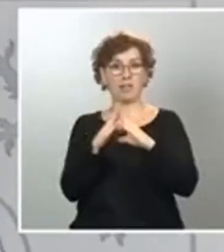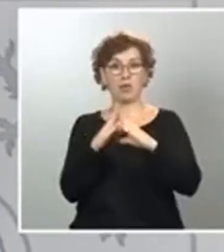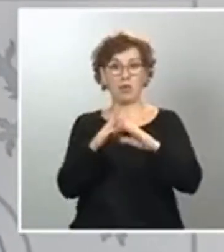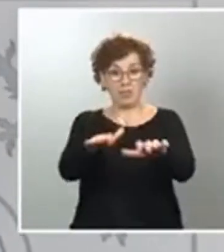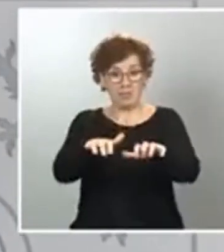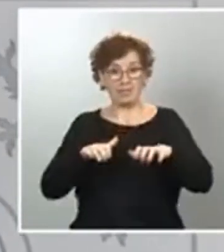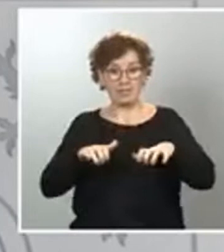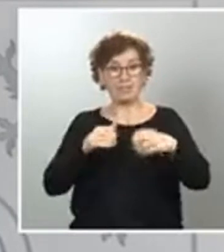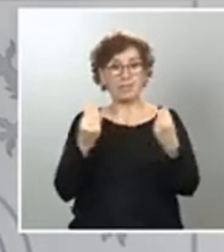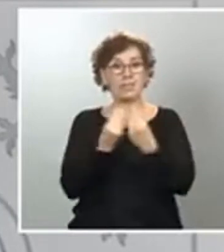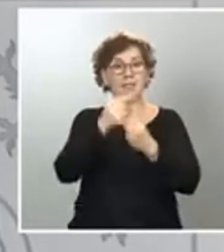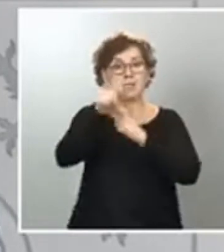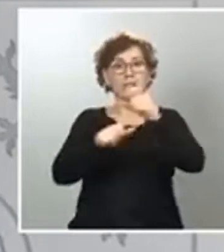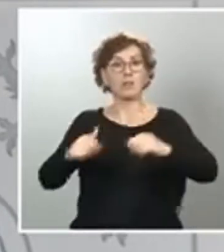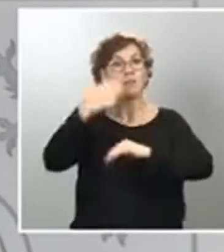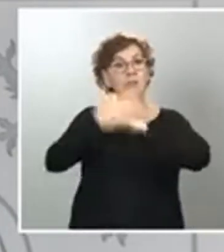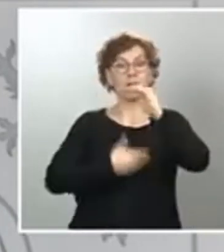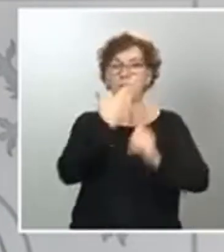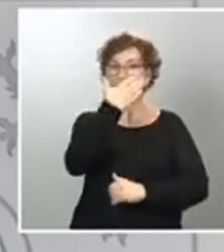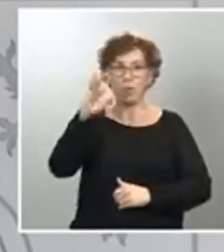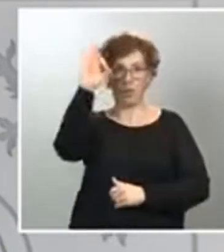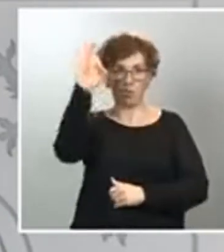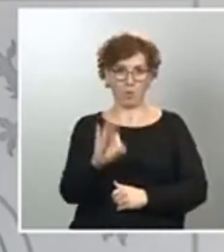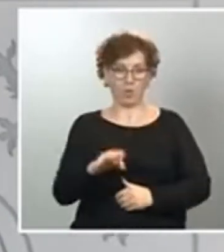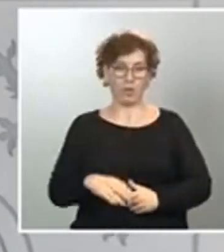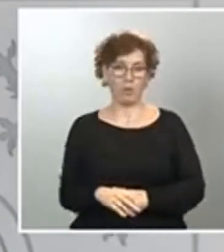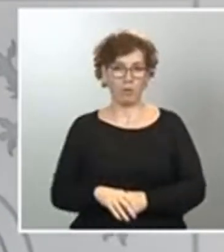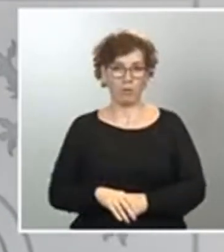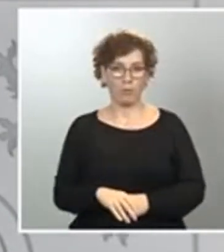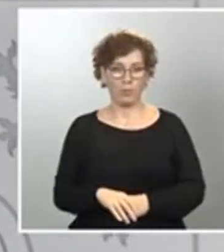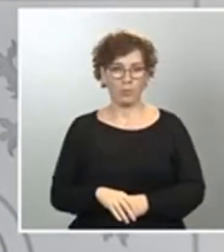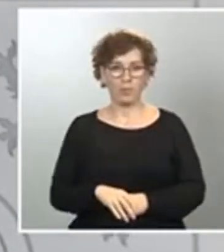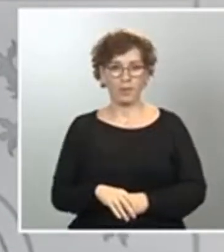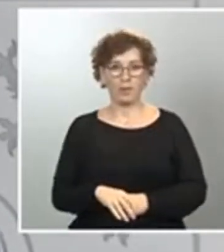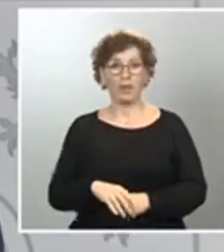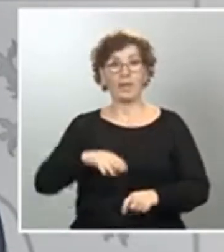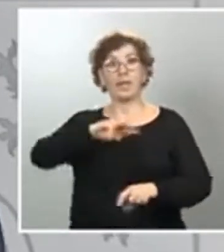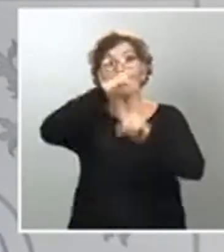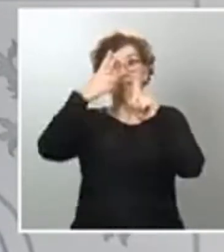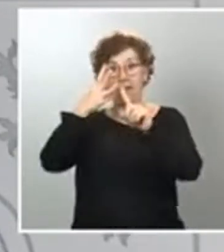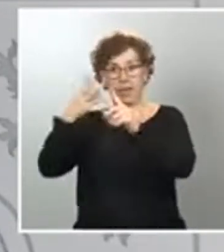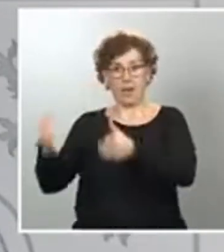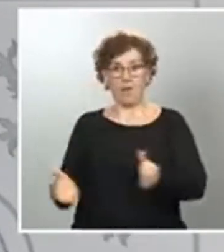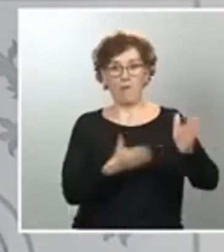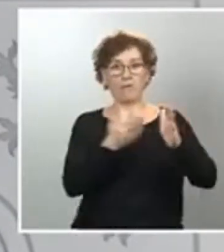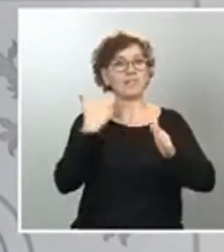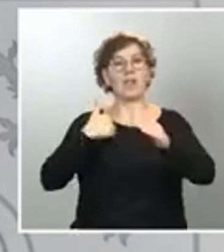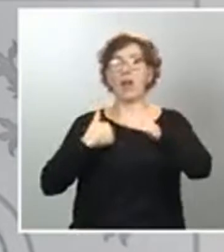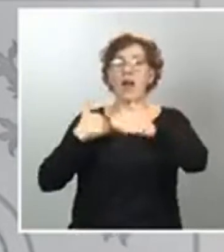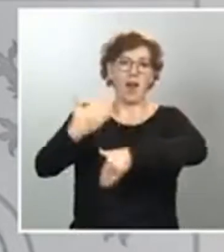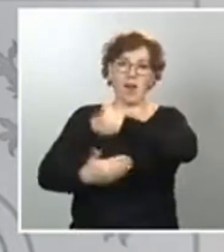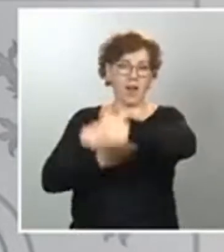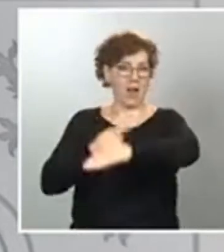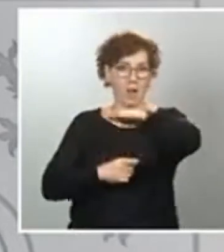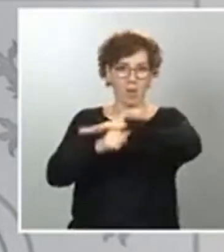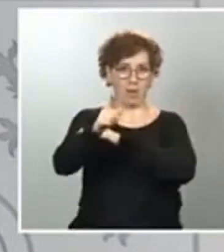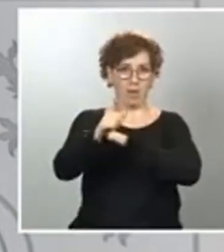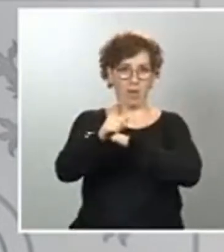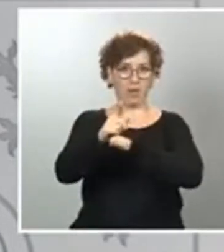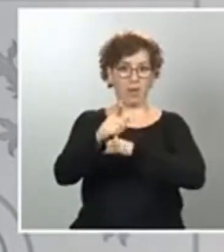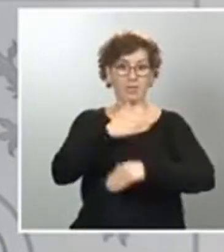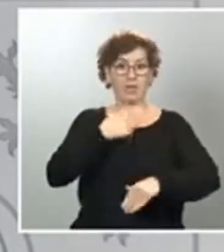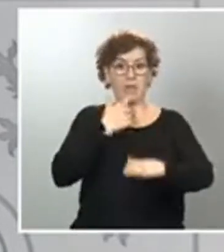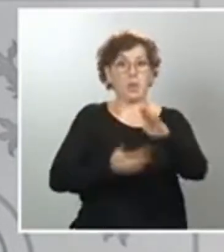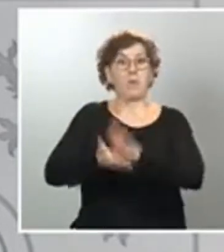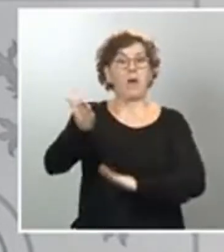segunda fase. La fase tercera es la fase avanzada. En esta fase, la última hasta recuperar la nueva